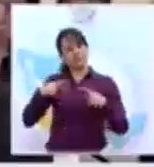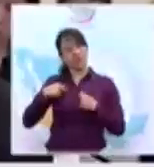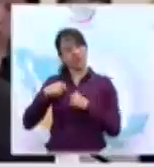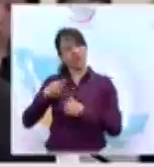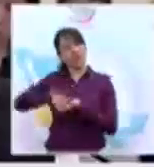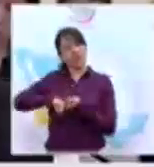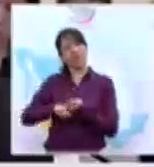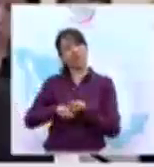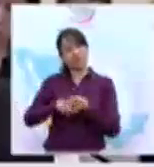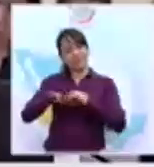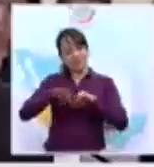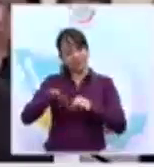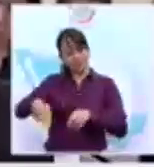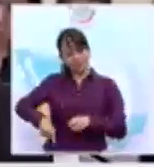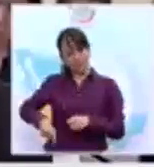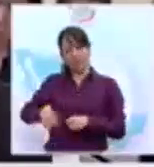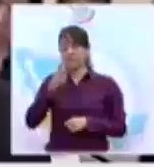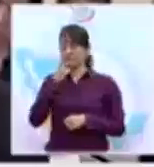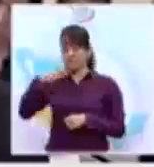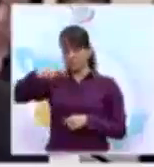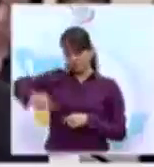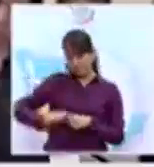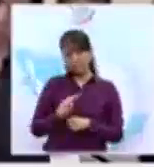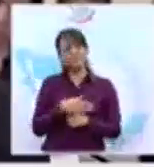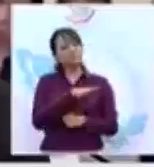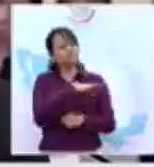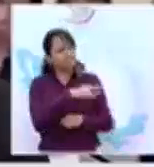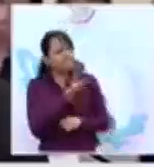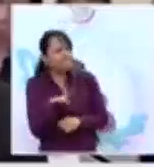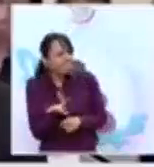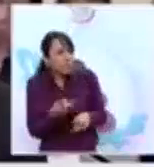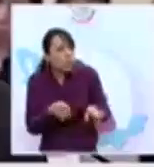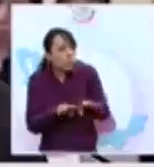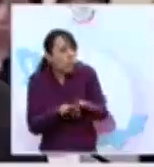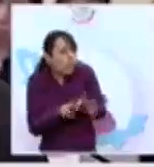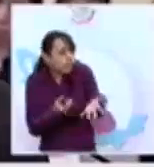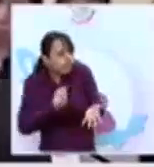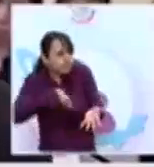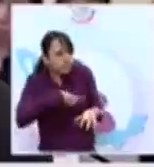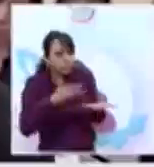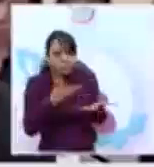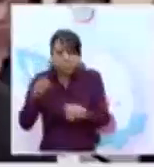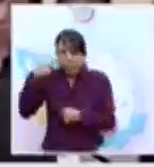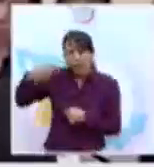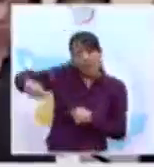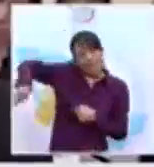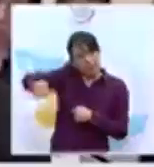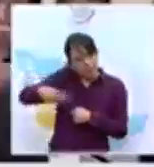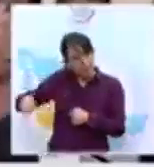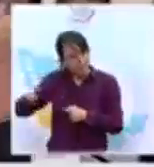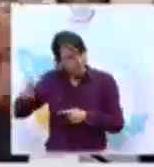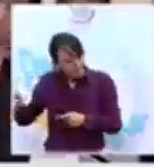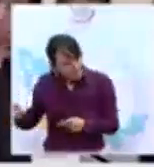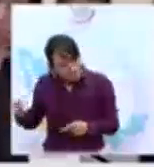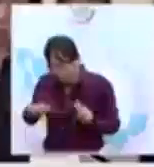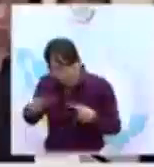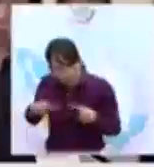hacemos para que la población conteste de manera negativa a las preguntas